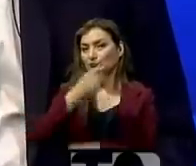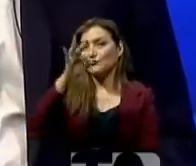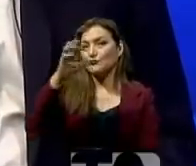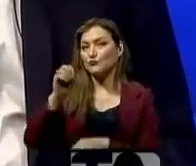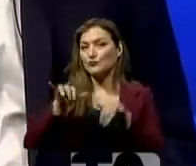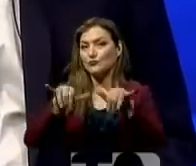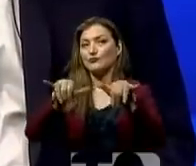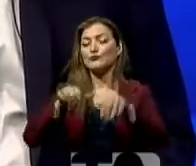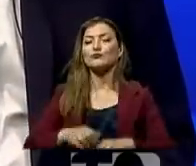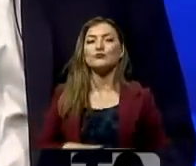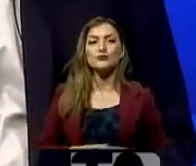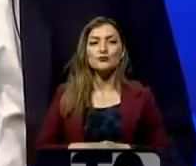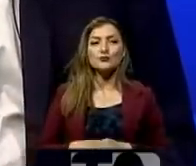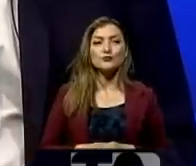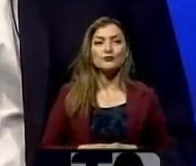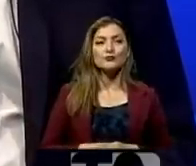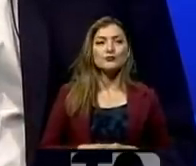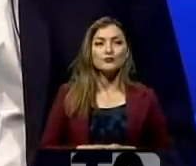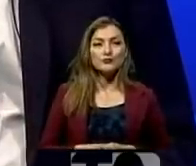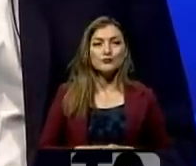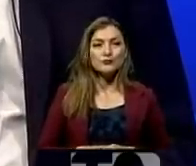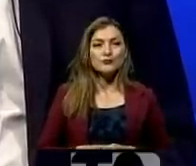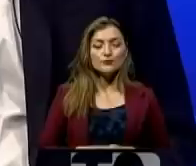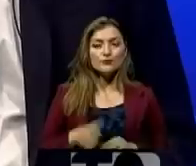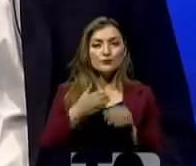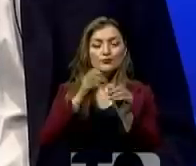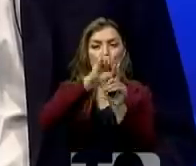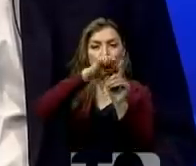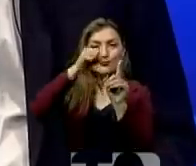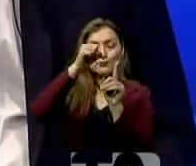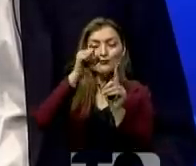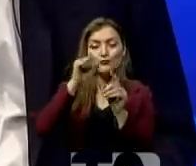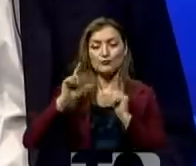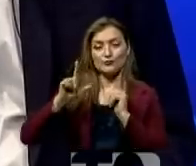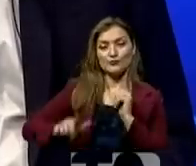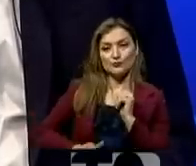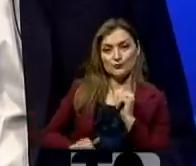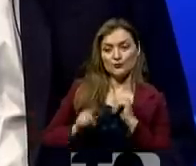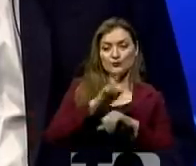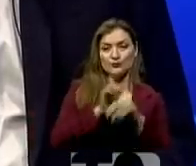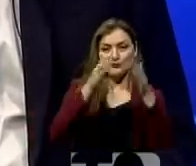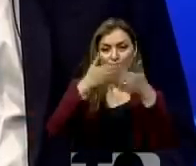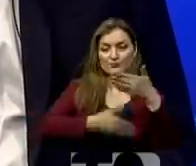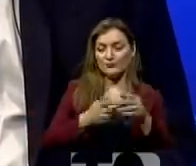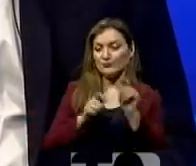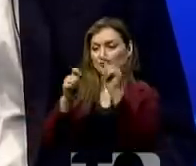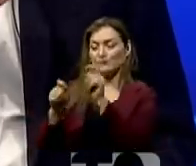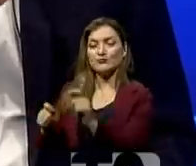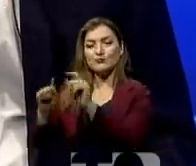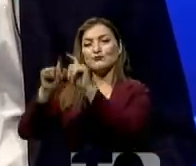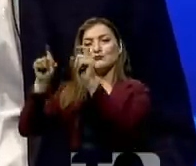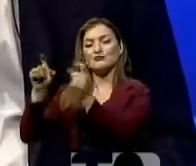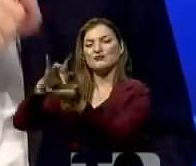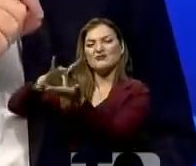continuará la idea es que todo el sistema de salud lo que tenga que ver que consulta externa se utilice el medio de